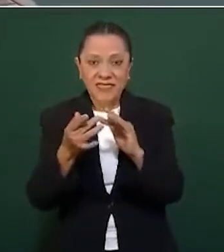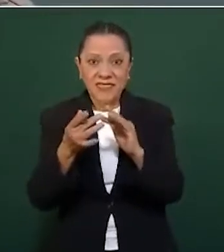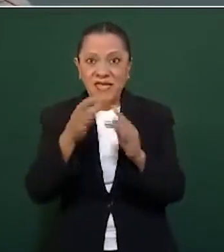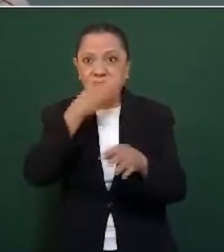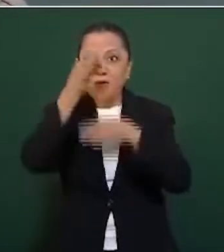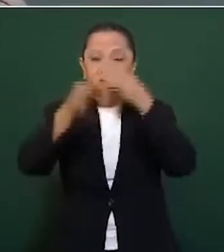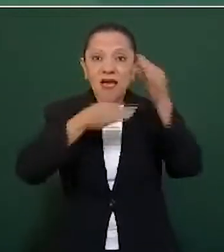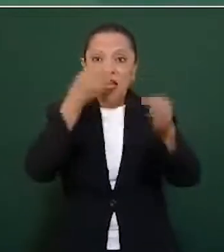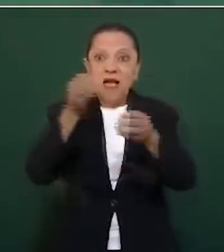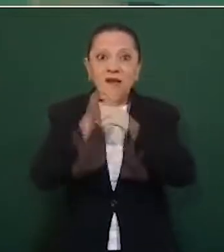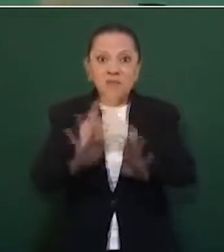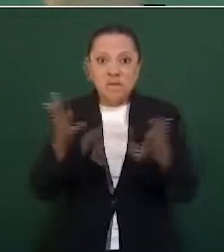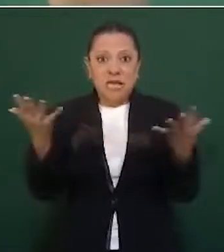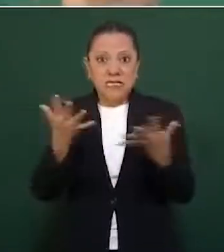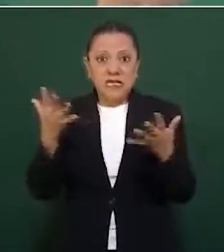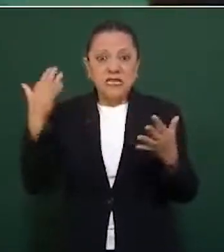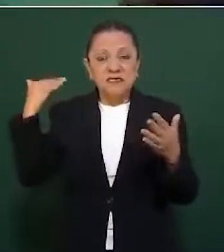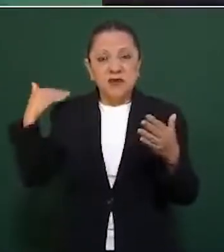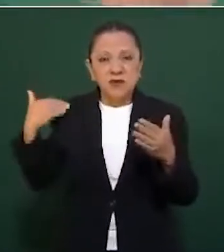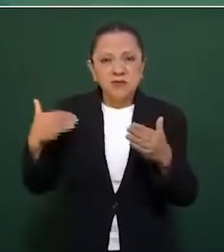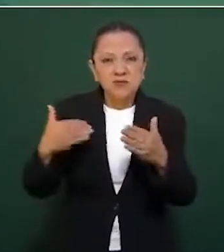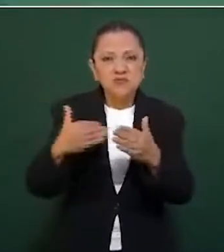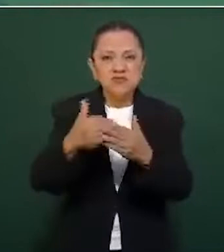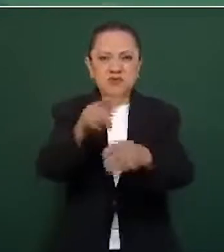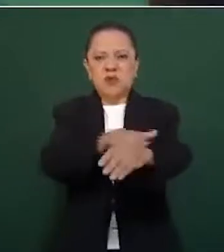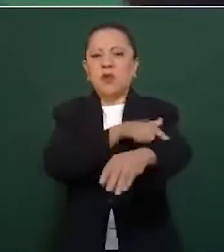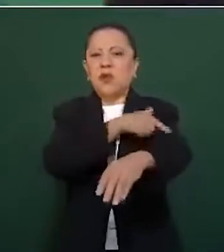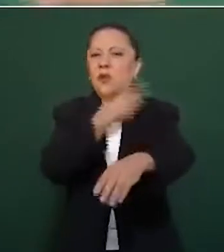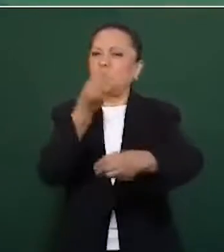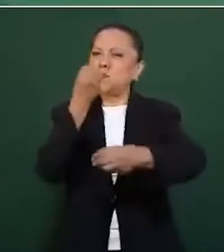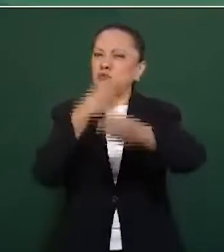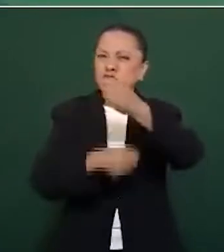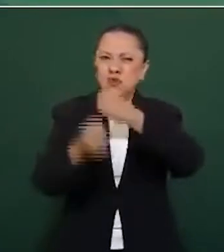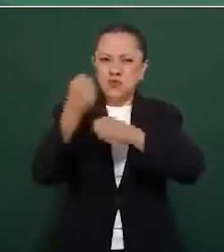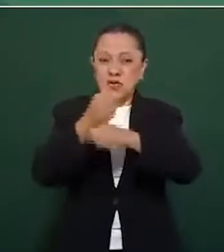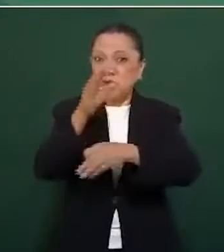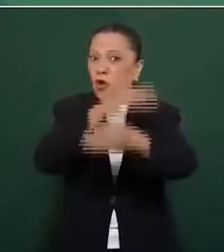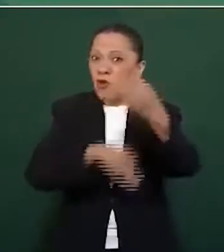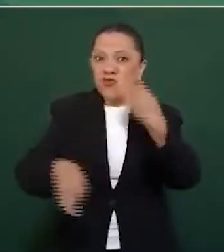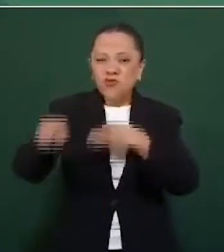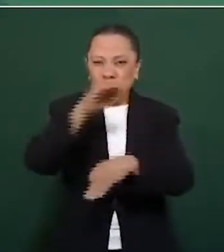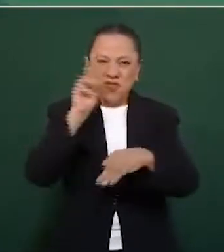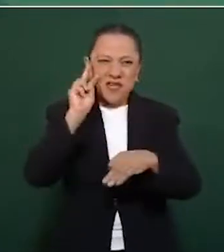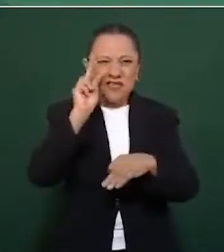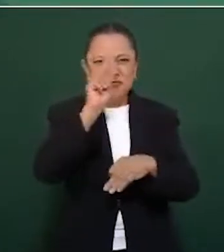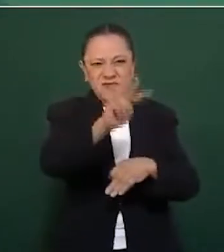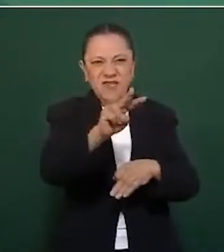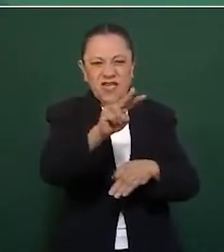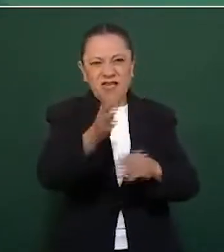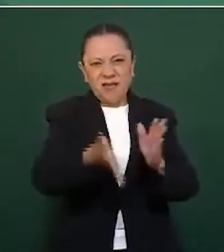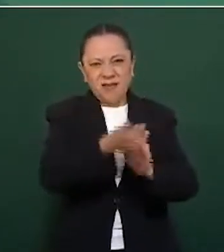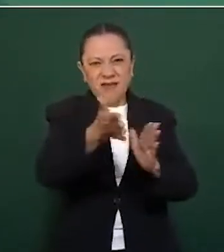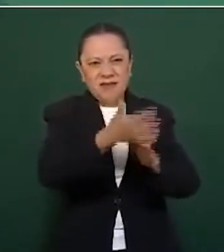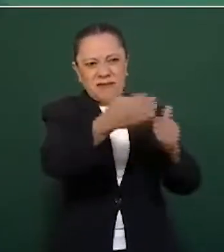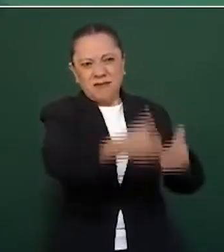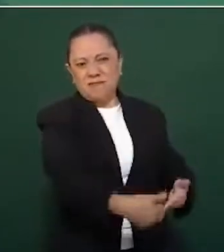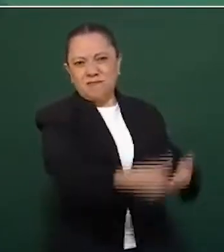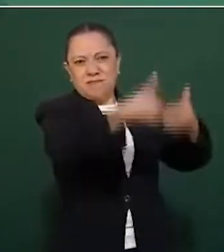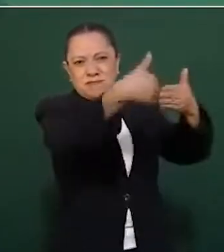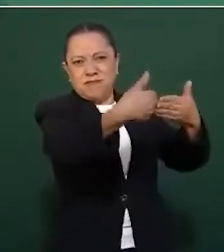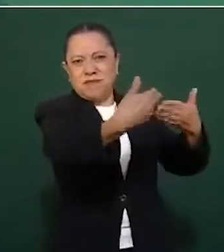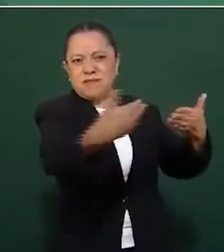de distribución nacional. Durante muchos años, todas las presas las pararon.